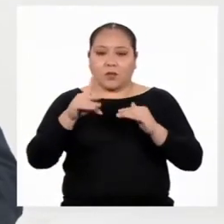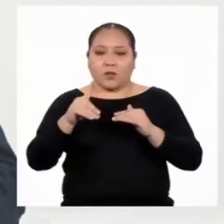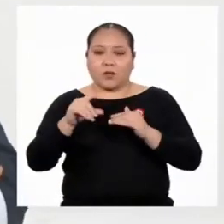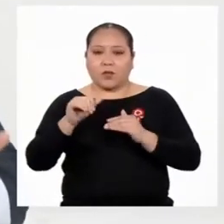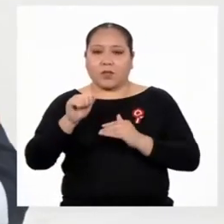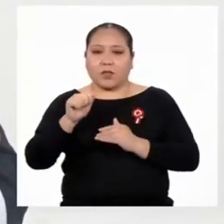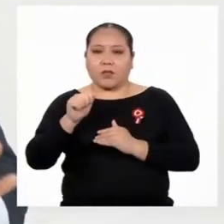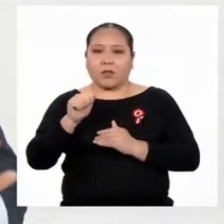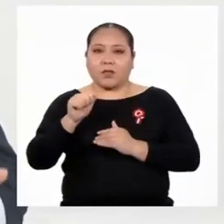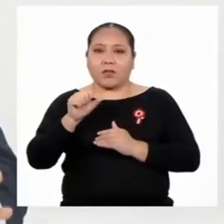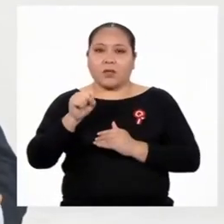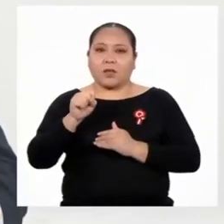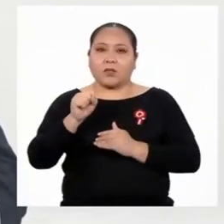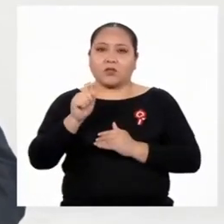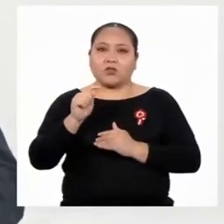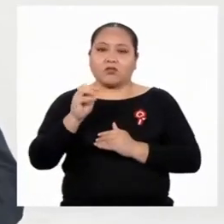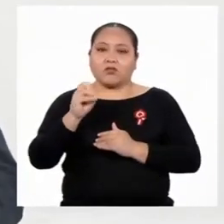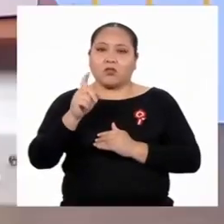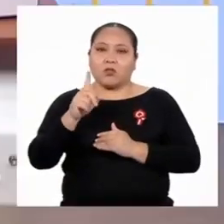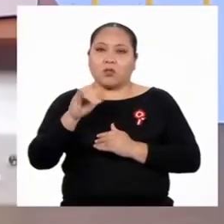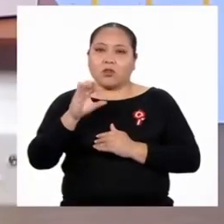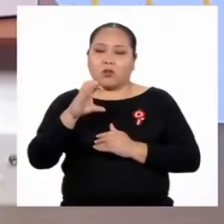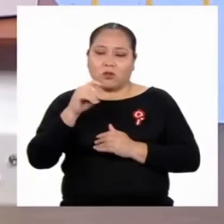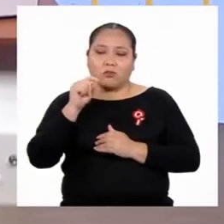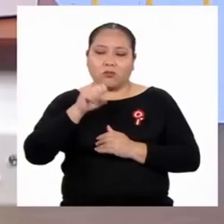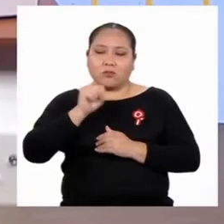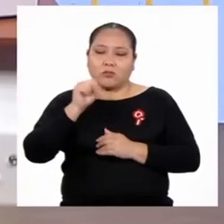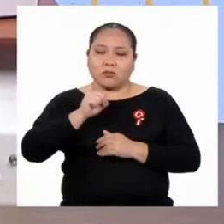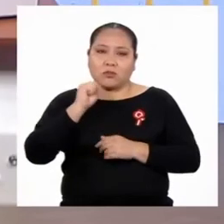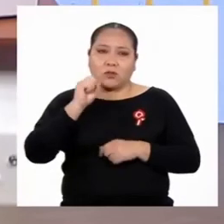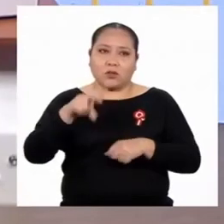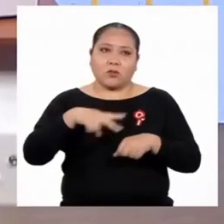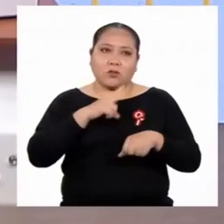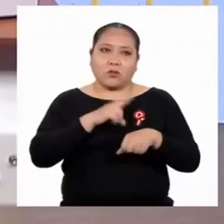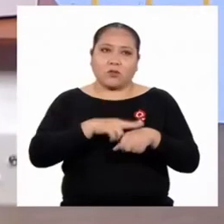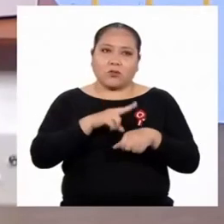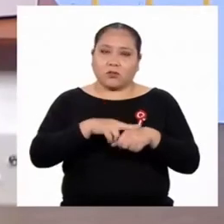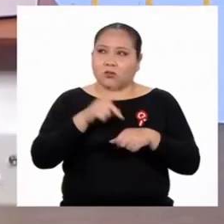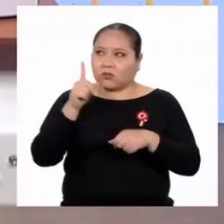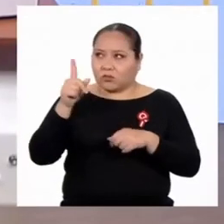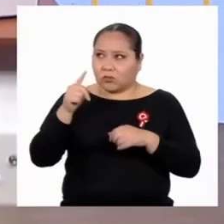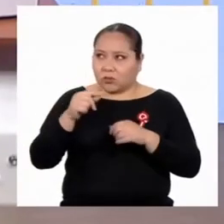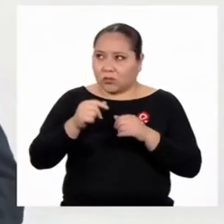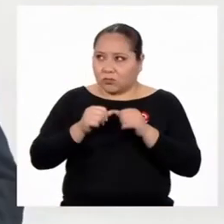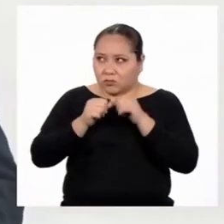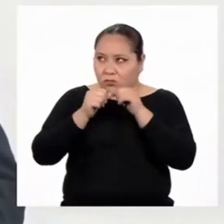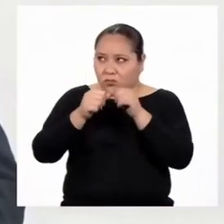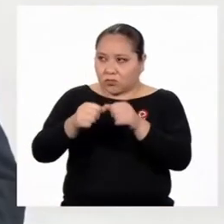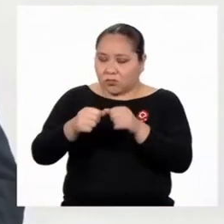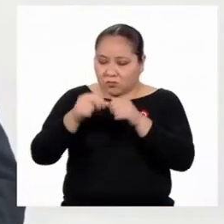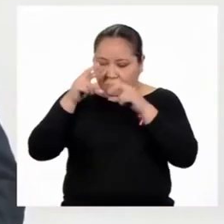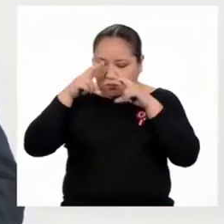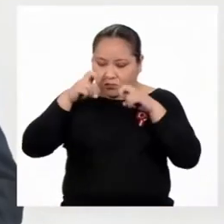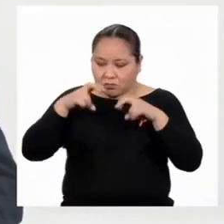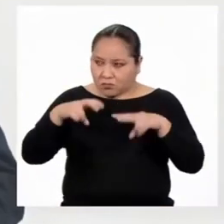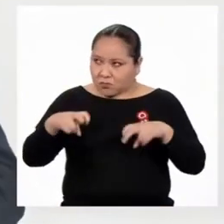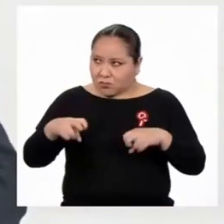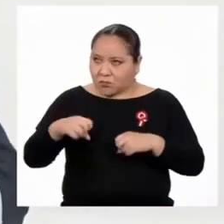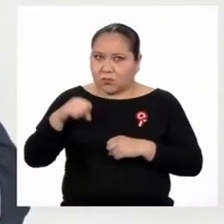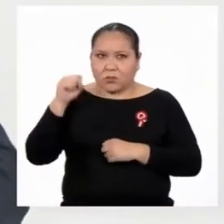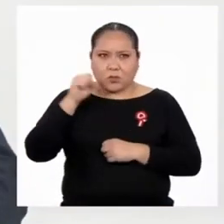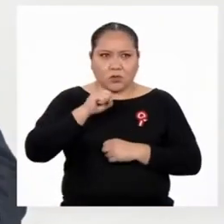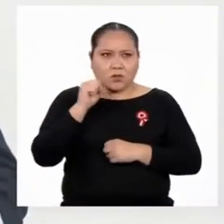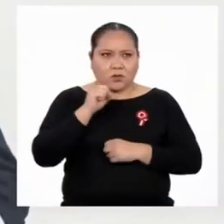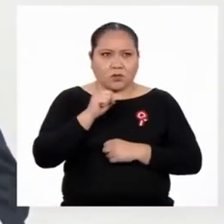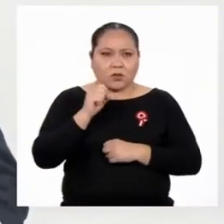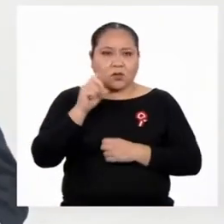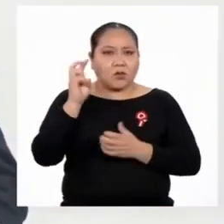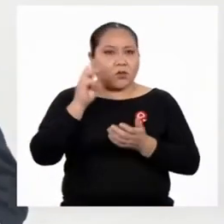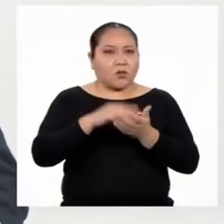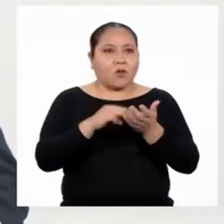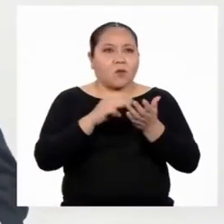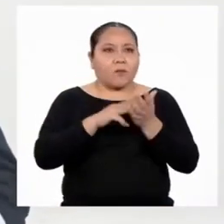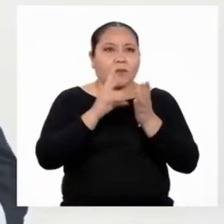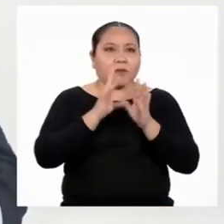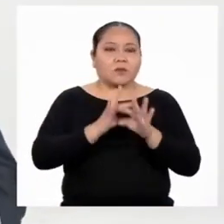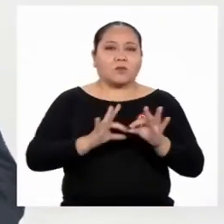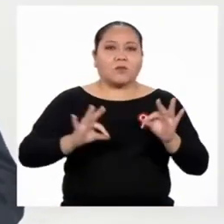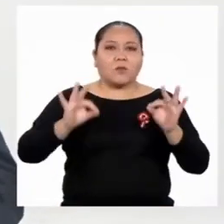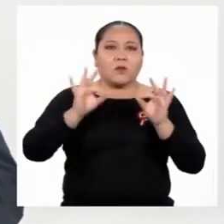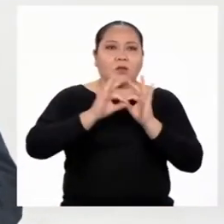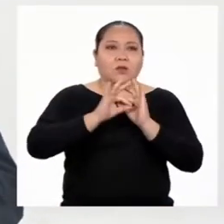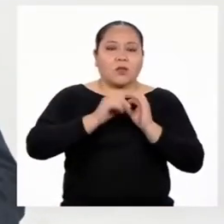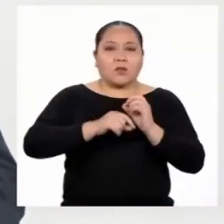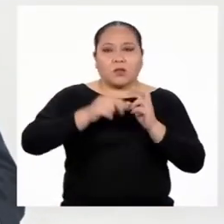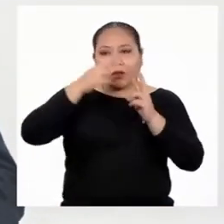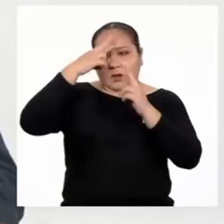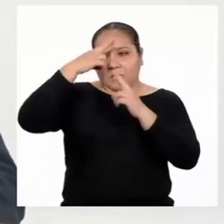está dentro de la categoría normal. ¿Y se ha chequeado? Claro, lo más importante es